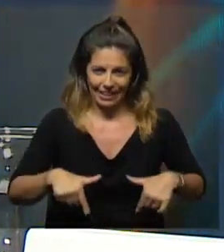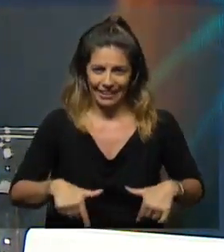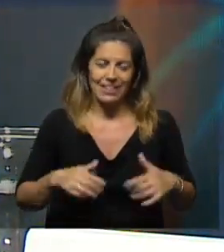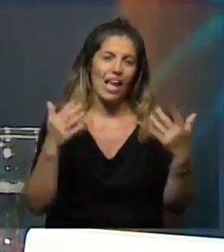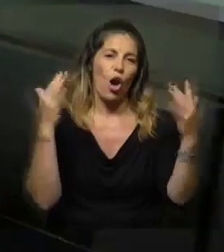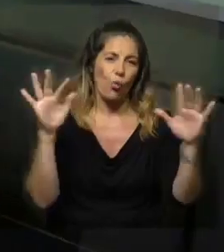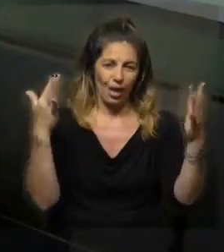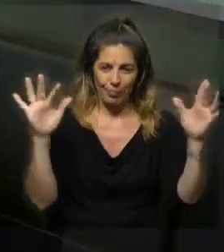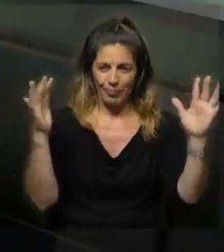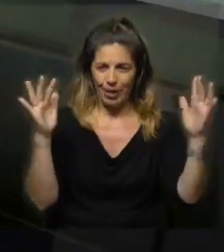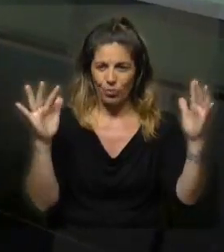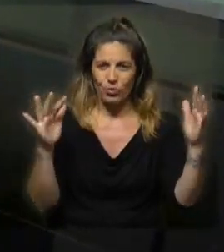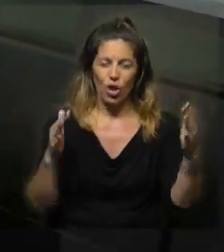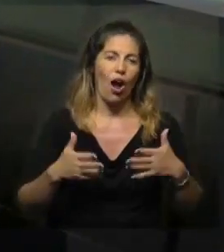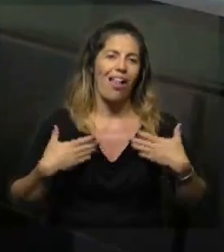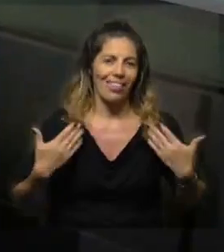aplauso